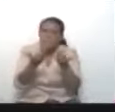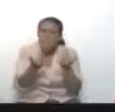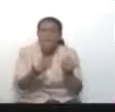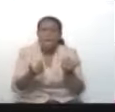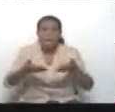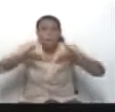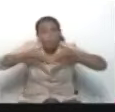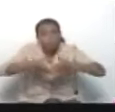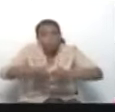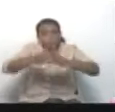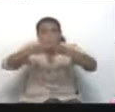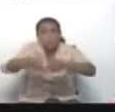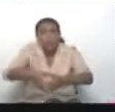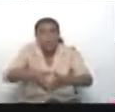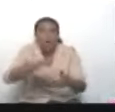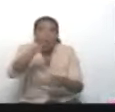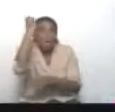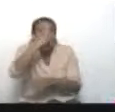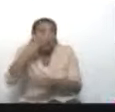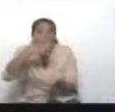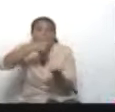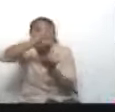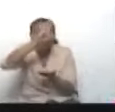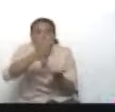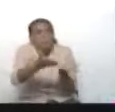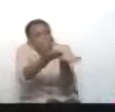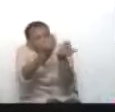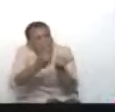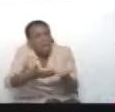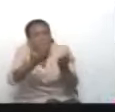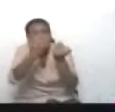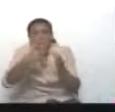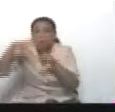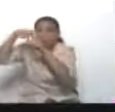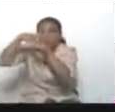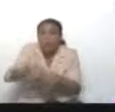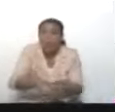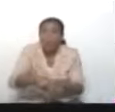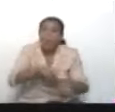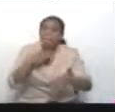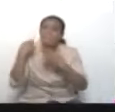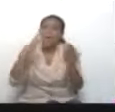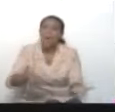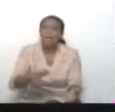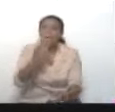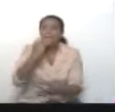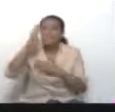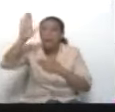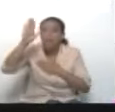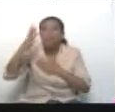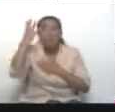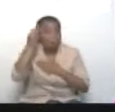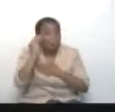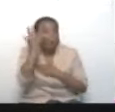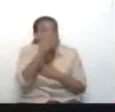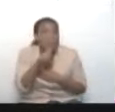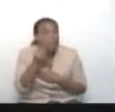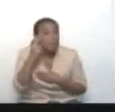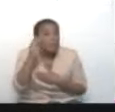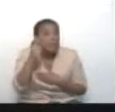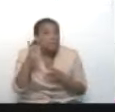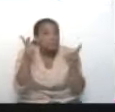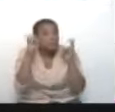llevaron en barco, expulsados de Europa, después de haber sido sometidos al genocidio nazi. La juventud tiene que conocer esta